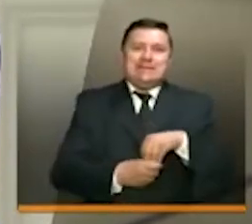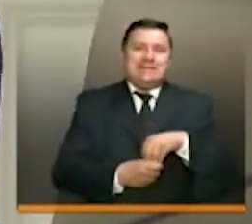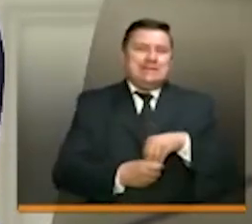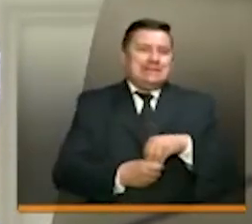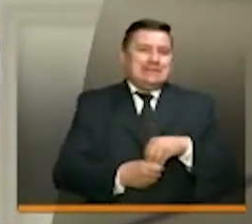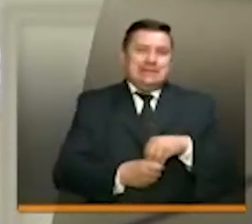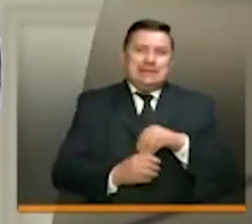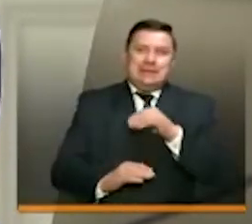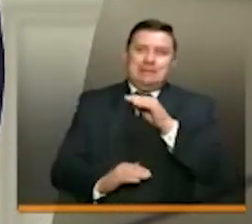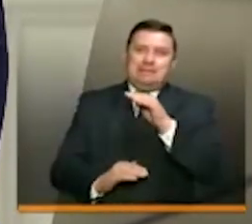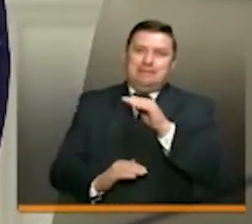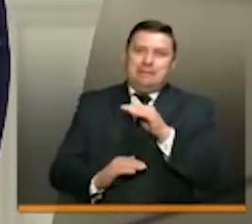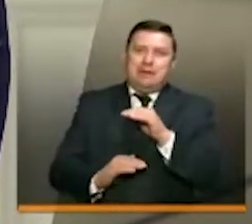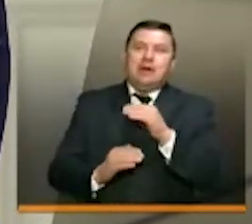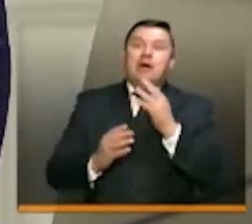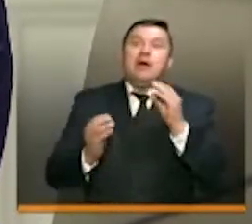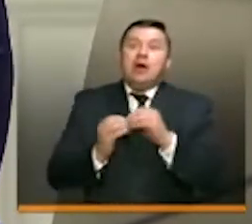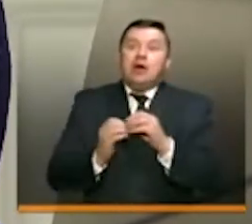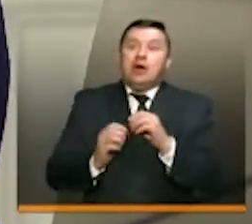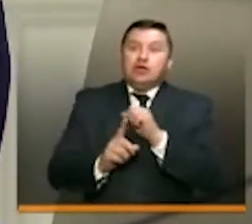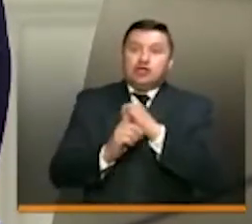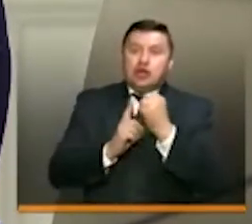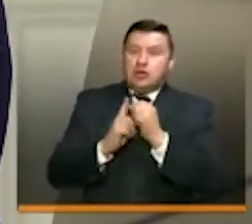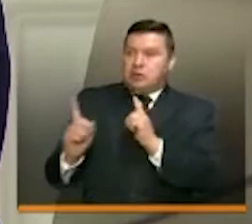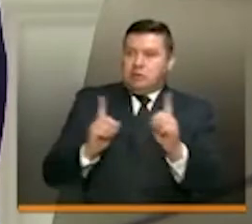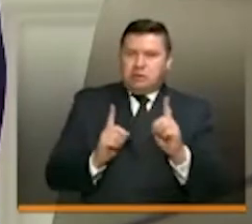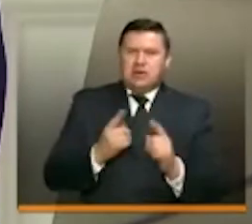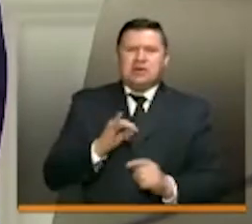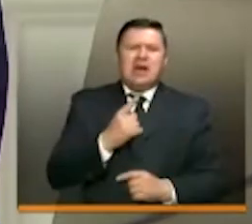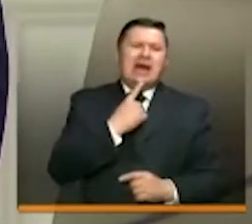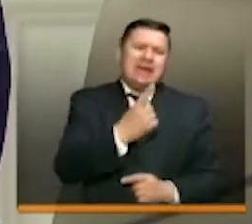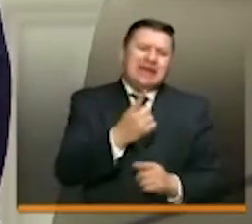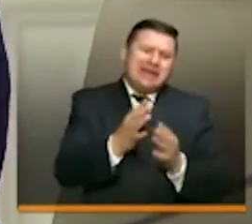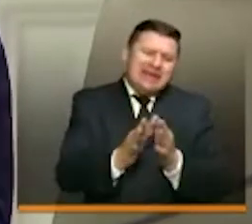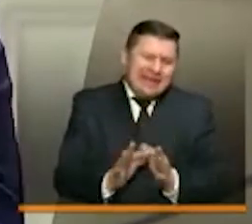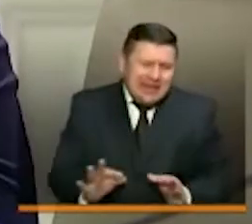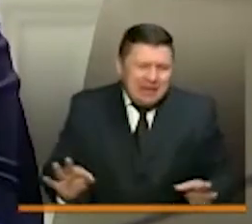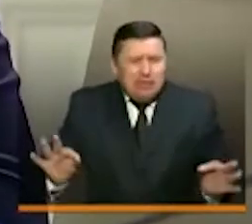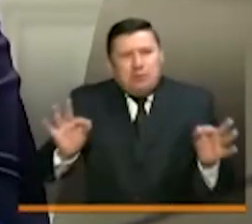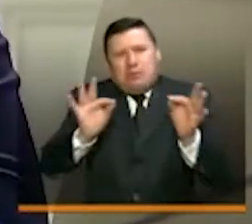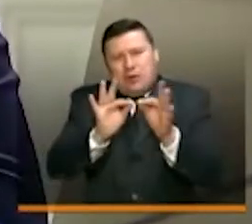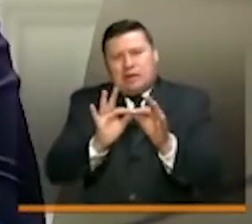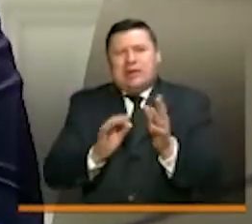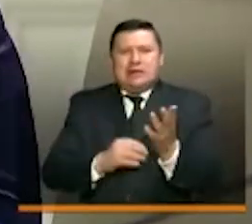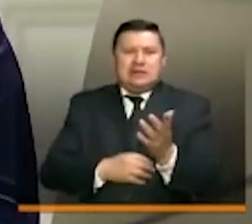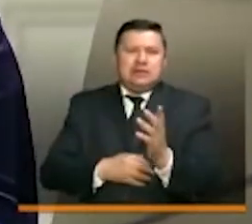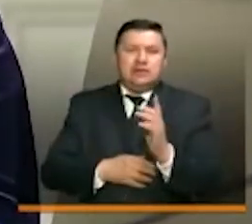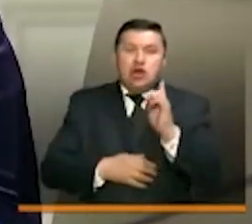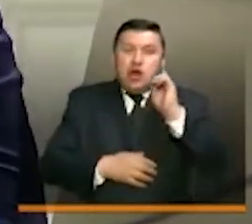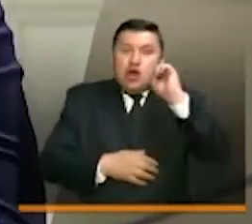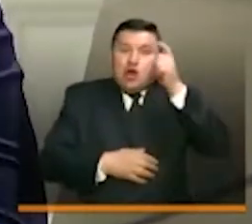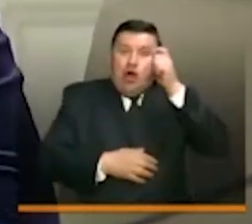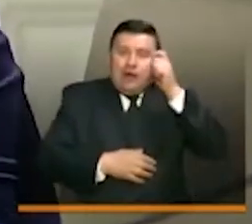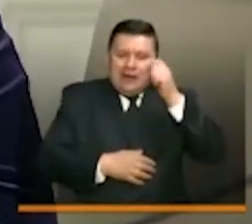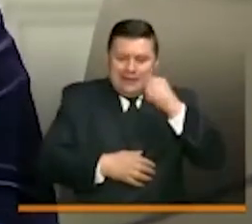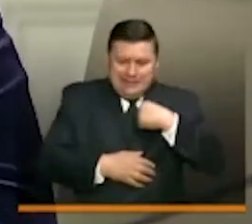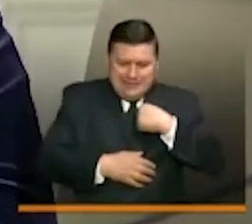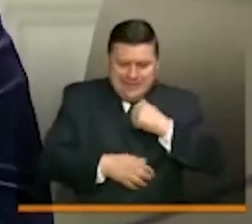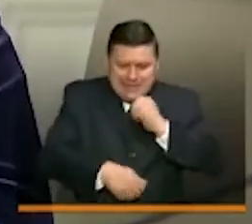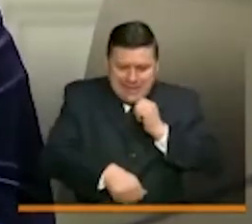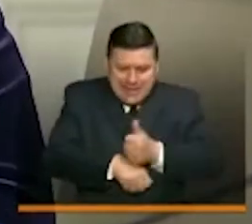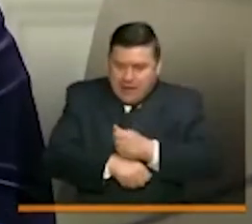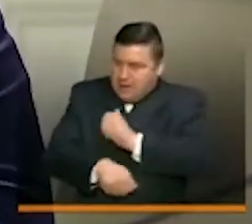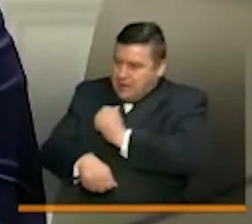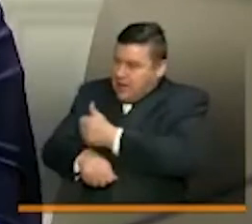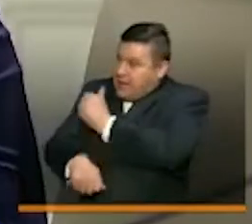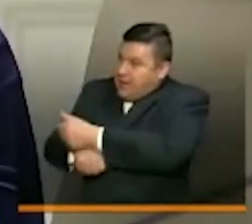que disminuyan el contacto social. Otros lo han dicho, es fundamental el autogobierno, o sea, hacer la tarea cada